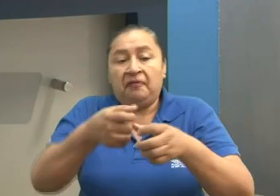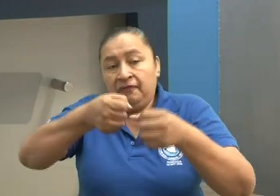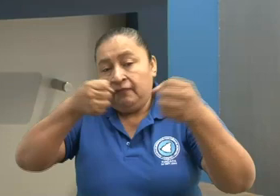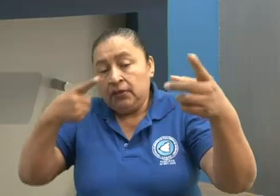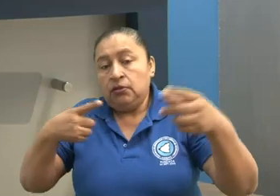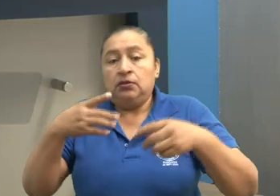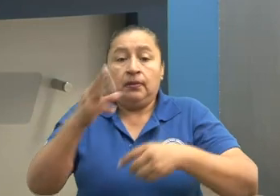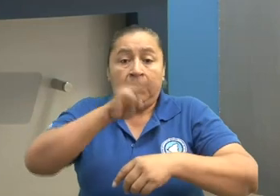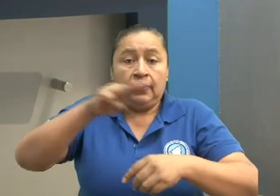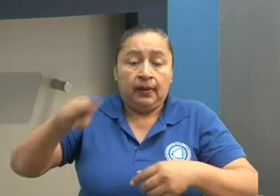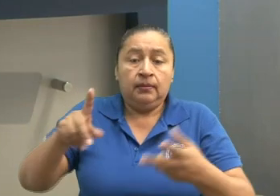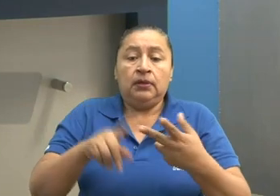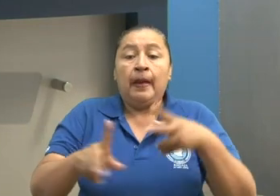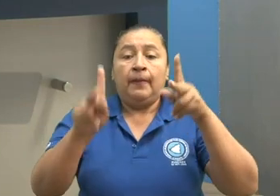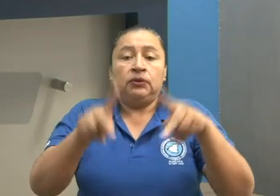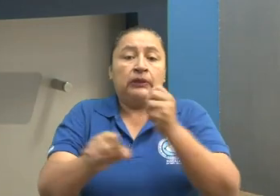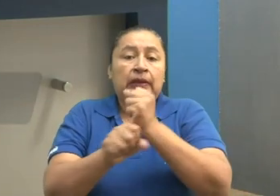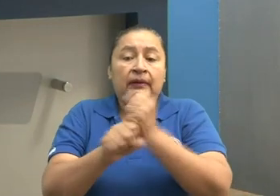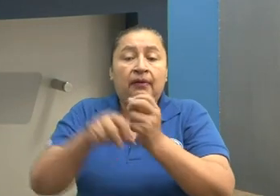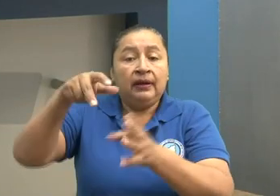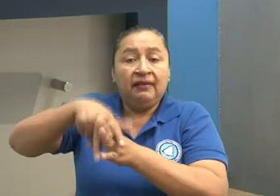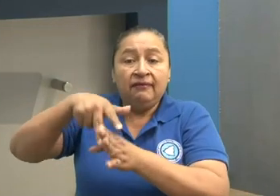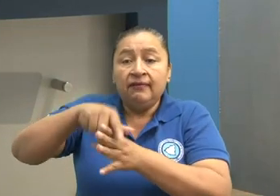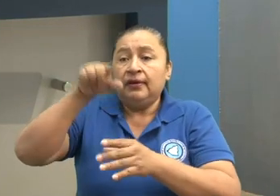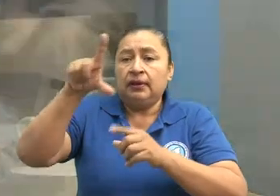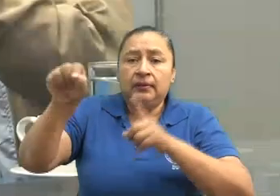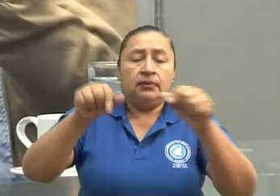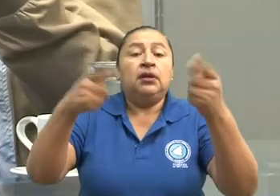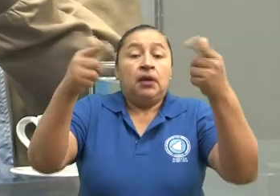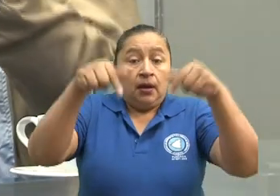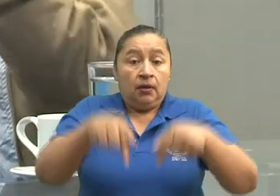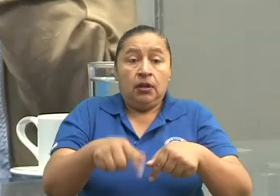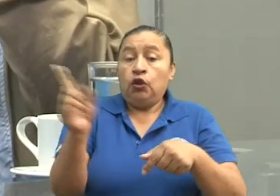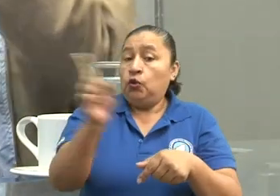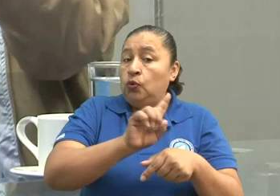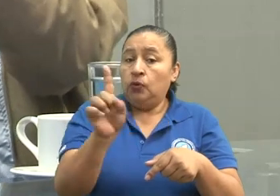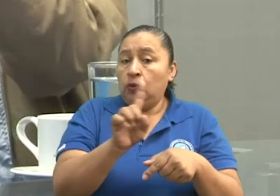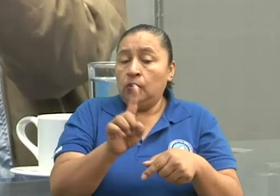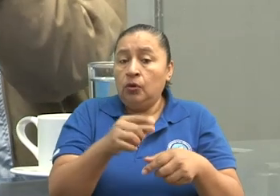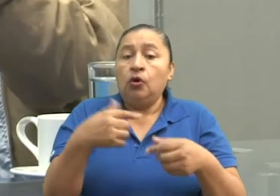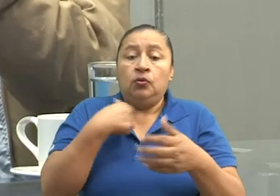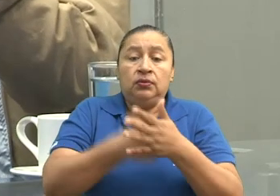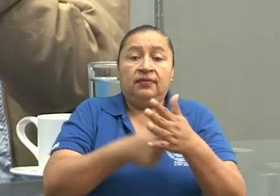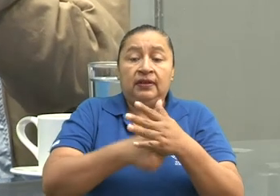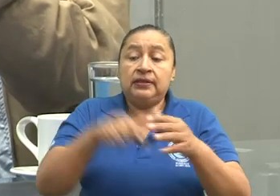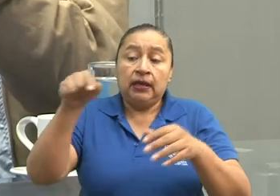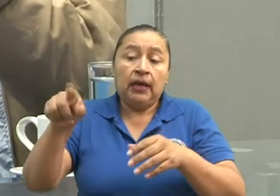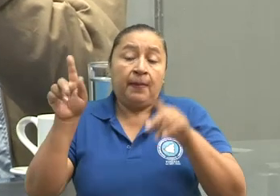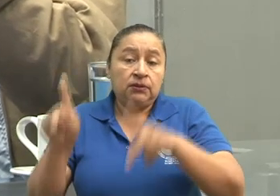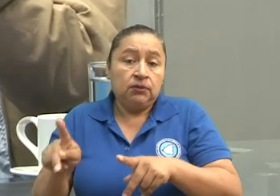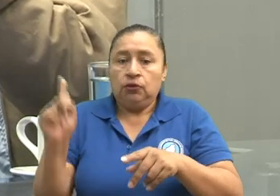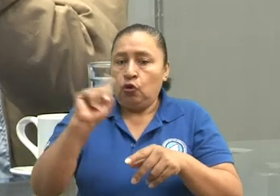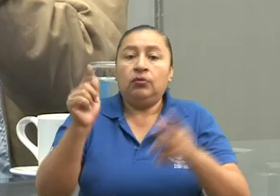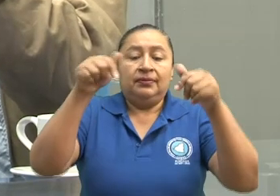matagalpinos, que además eran los trabajadores y los peones de las haciendas de eso, que ahora no estaban luchando por la defensa del país, por